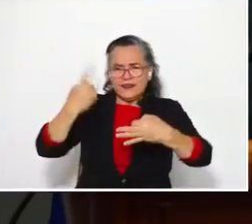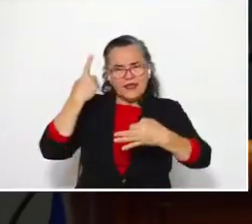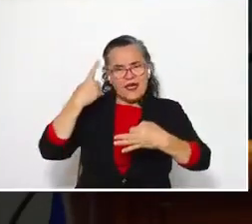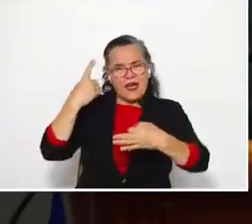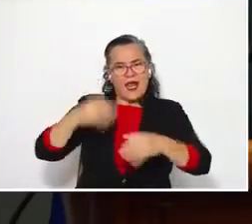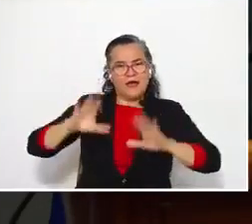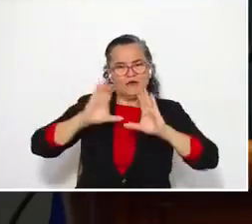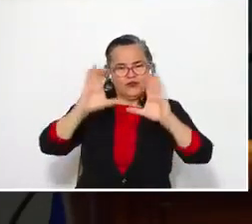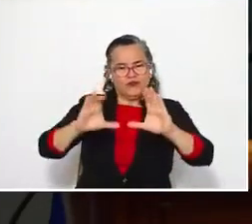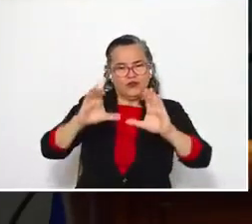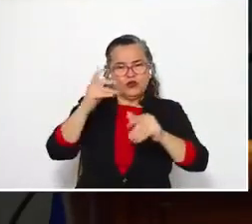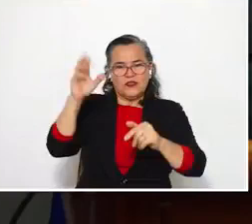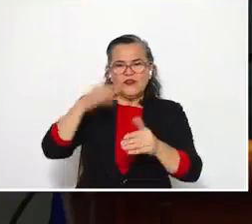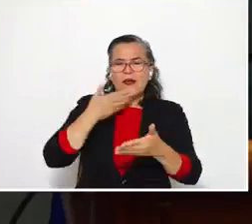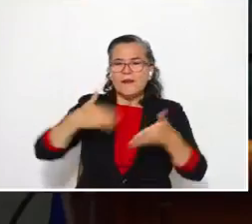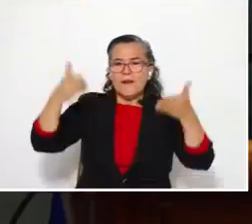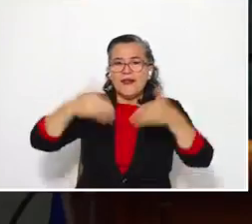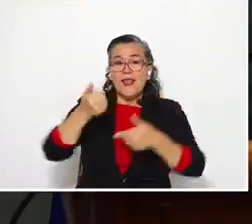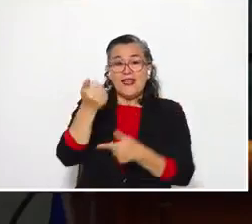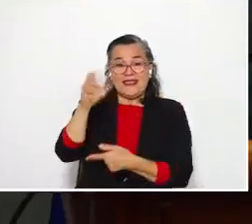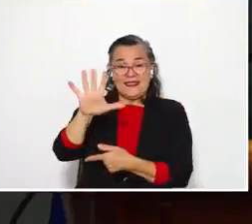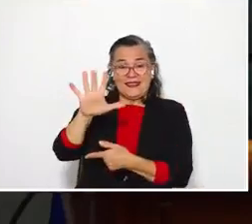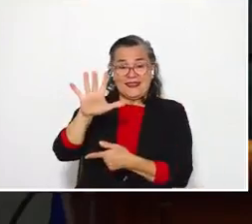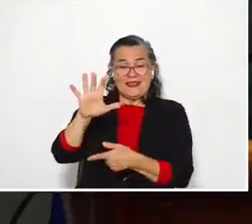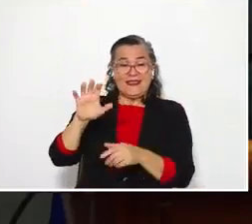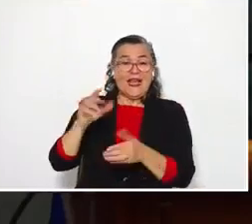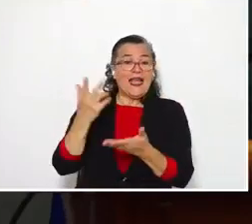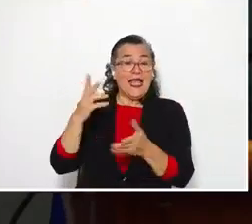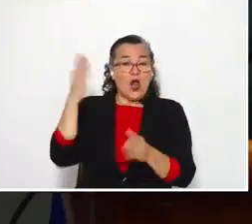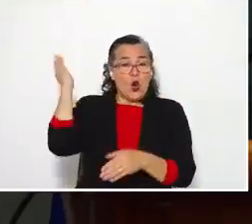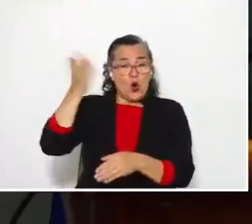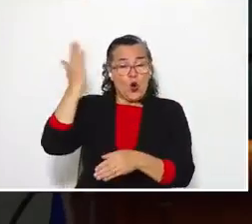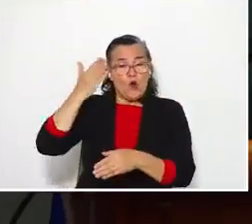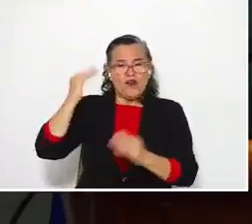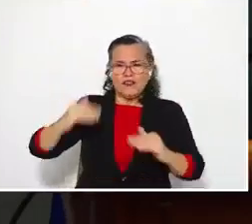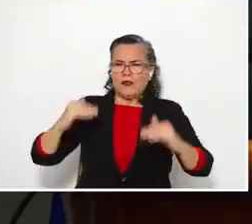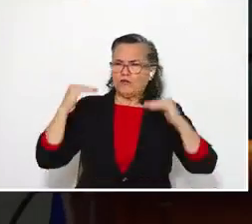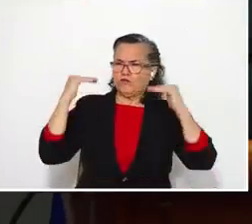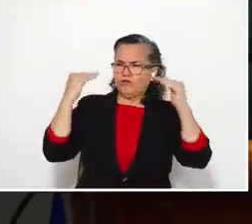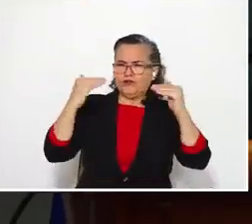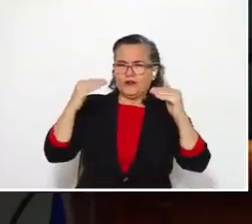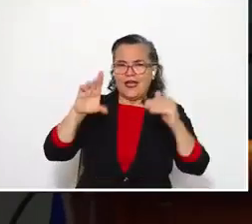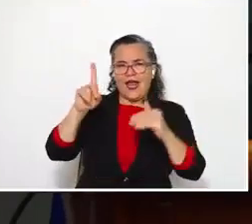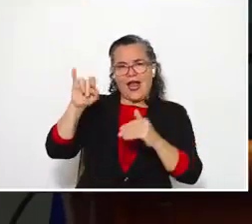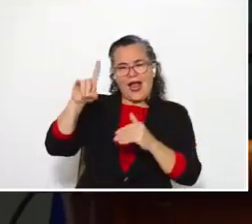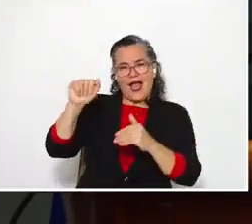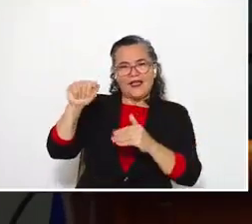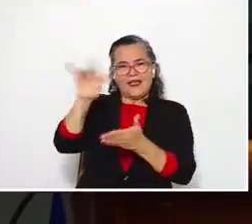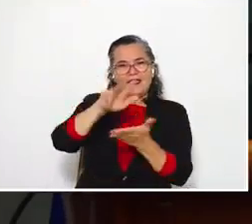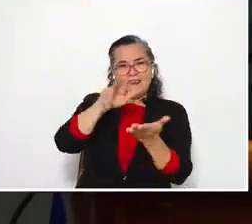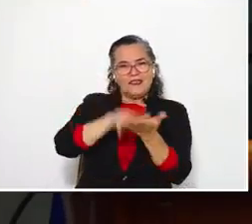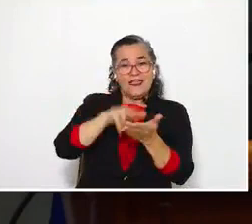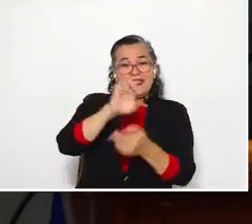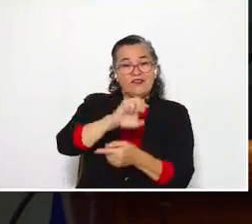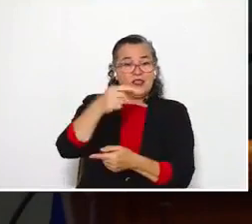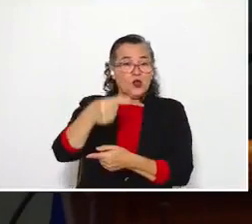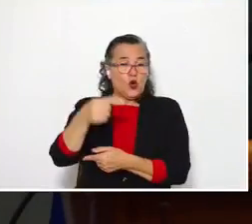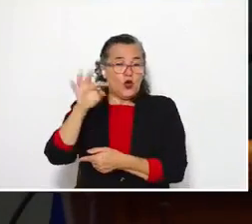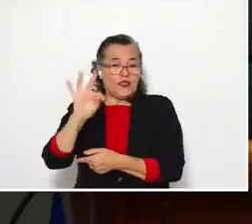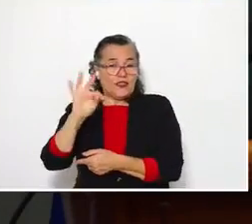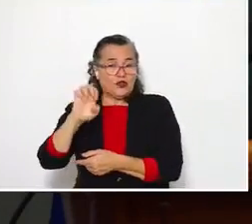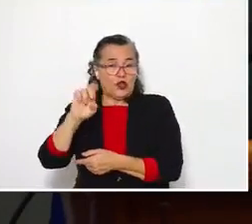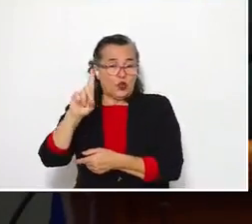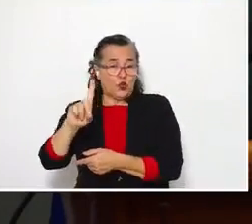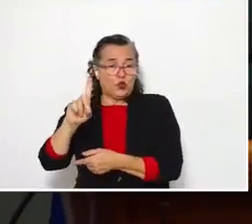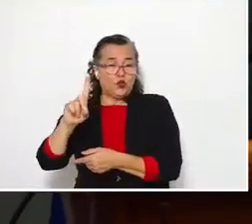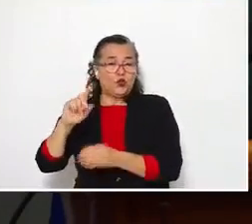más cordial bienvenida a la 15ª edición de la conferencia magistral de la Cátedra SINAES Enrique Góngora Trejos, Educación